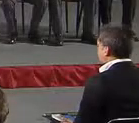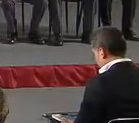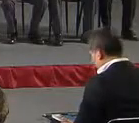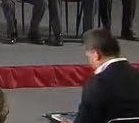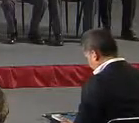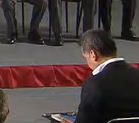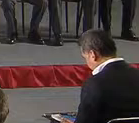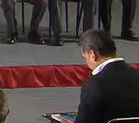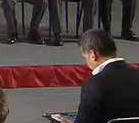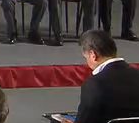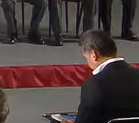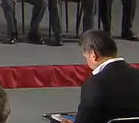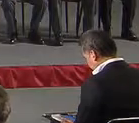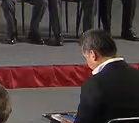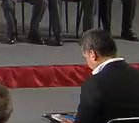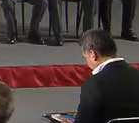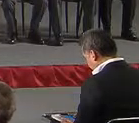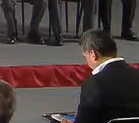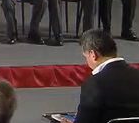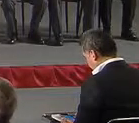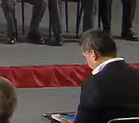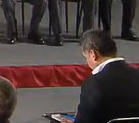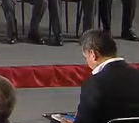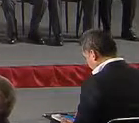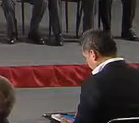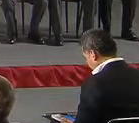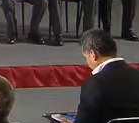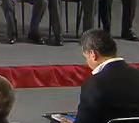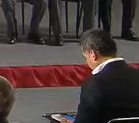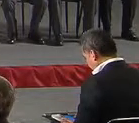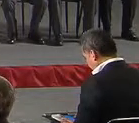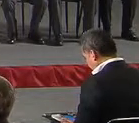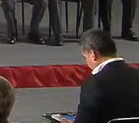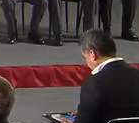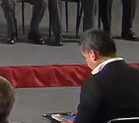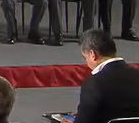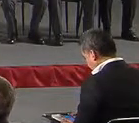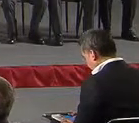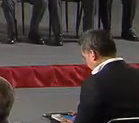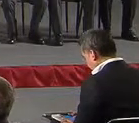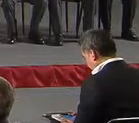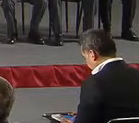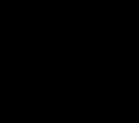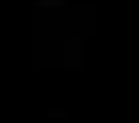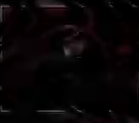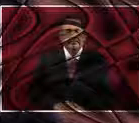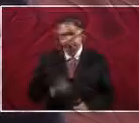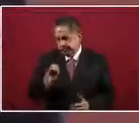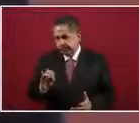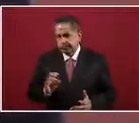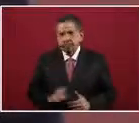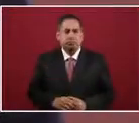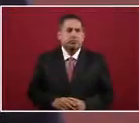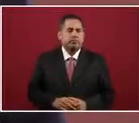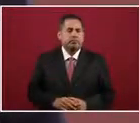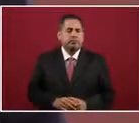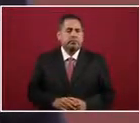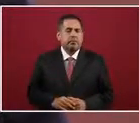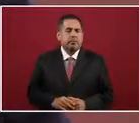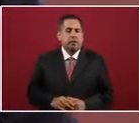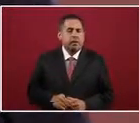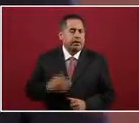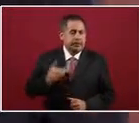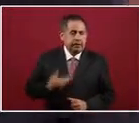texto, se distribuyen 176 millones de libros de texto gratuito. Yo